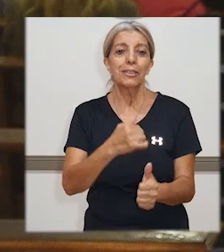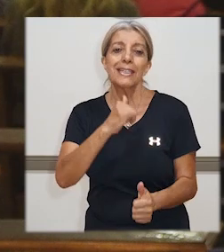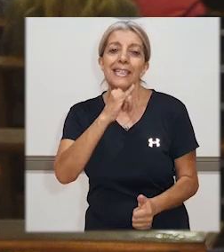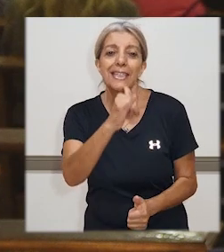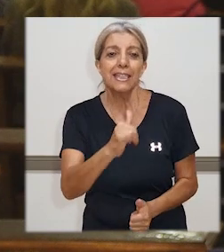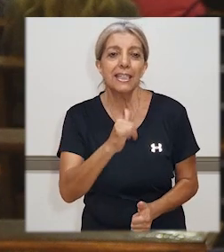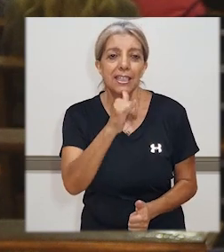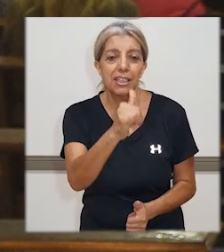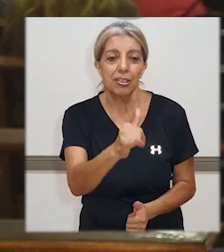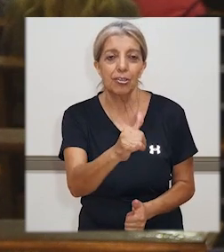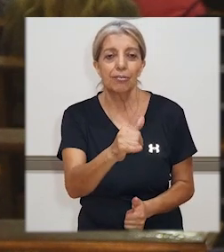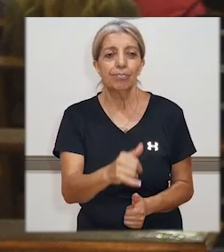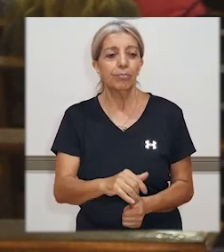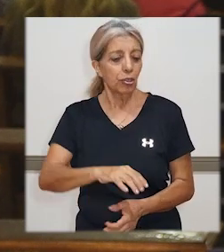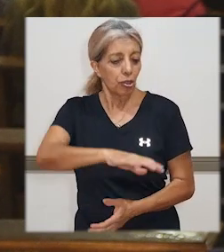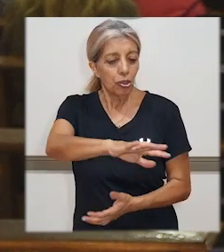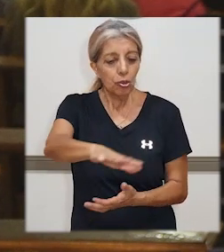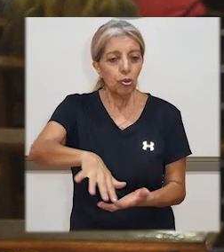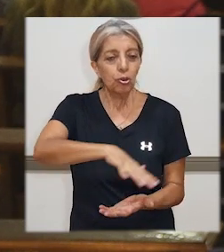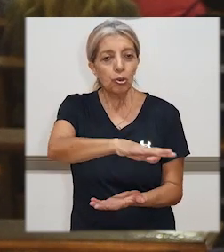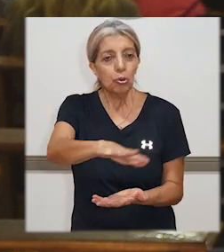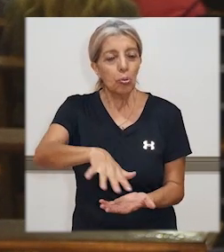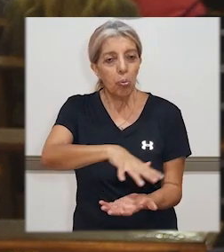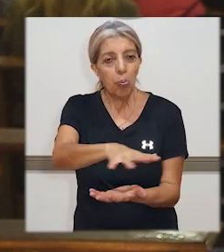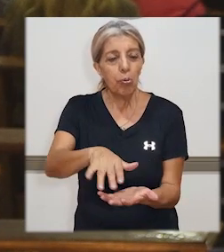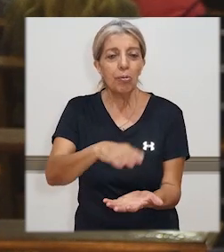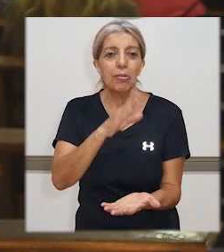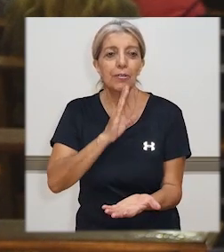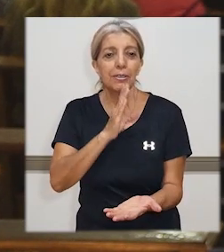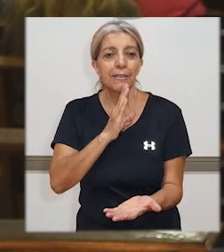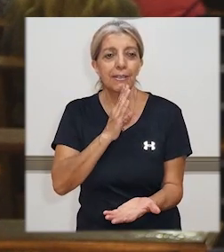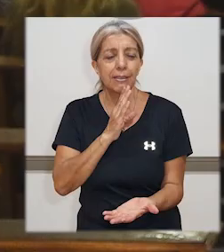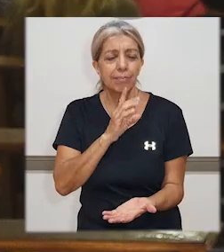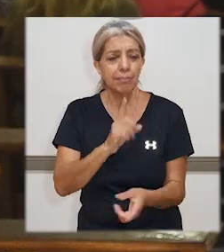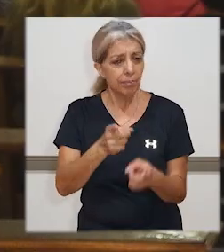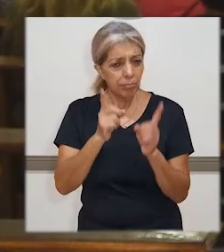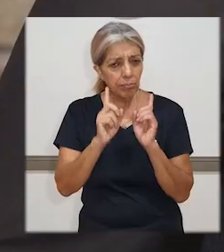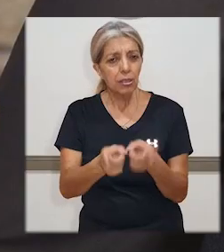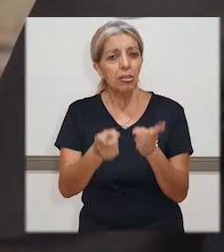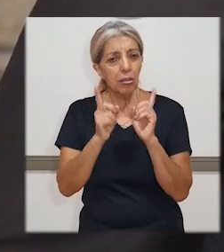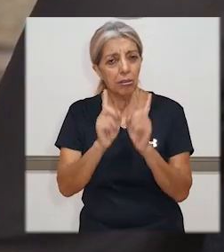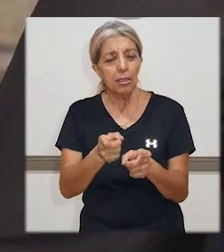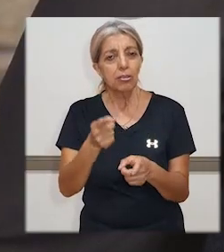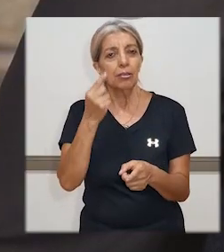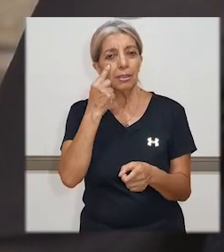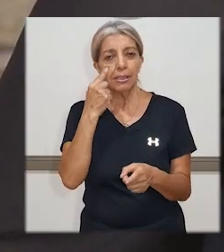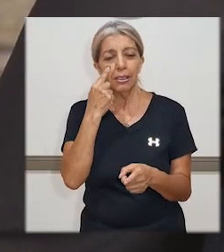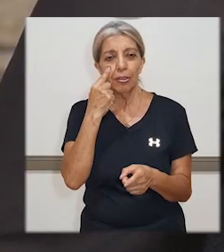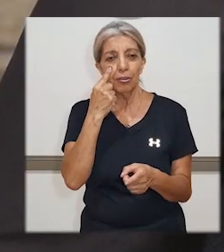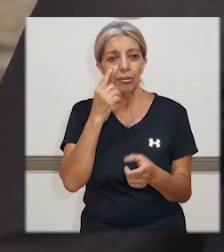Todo el pueblo de Israel debe reconocer que a Jesús, que ustedes